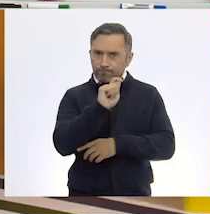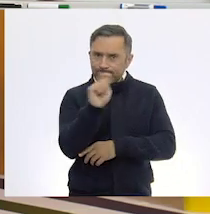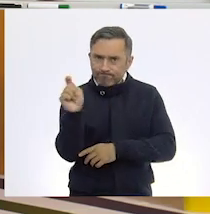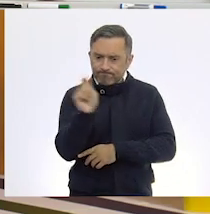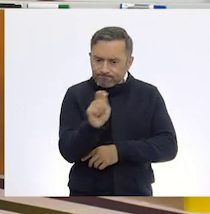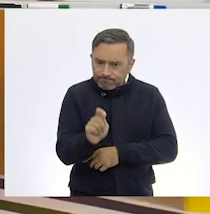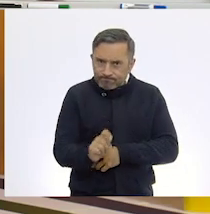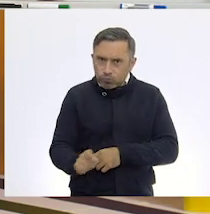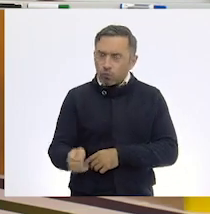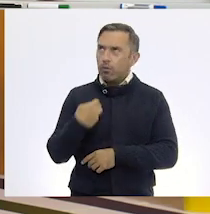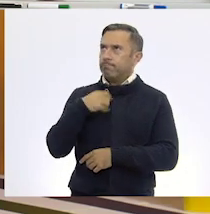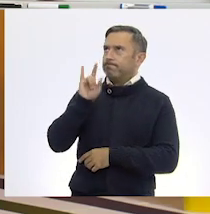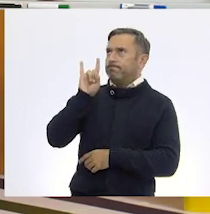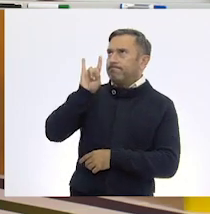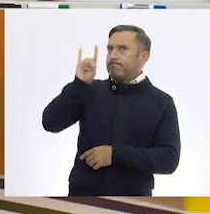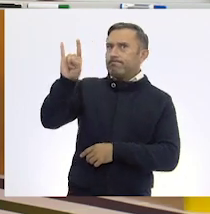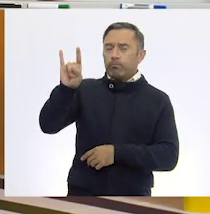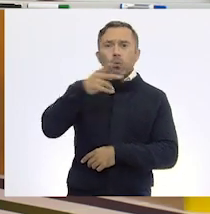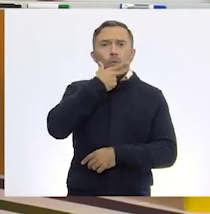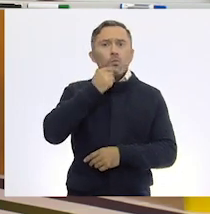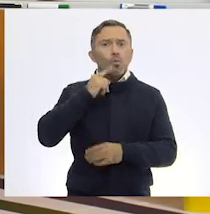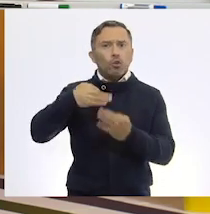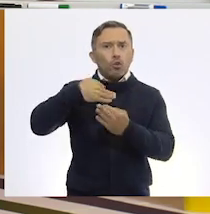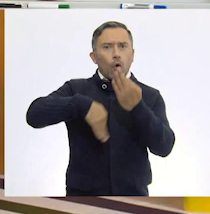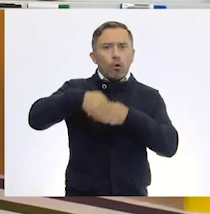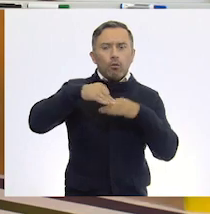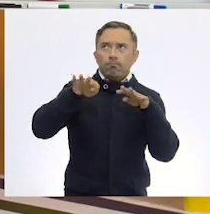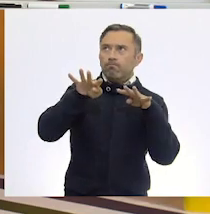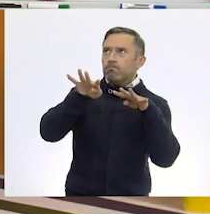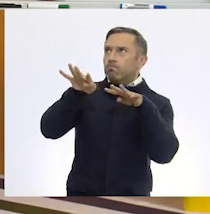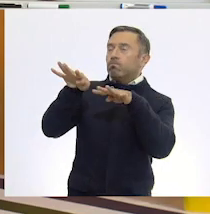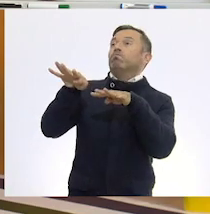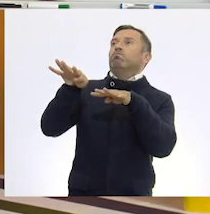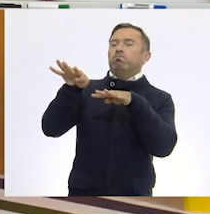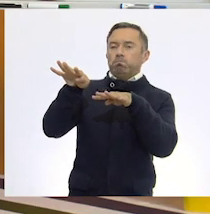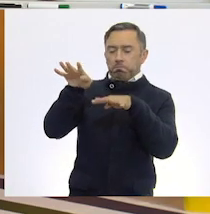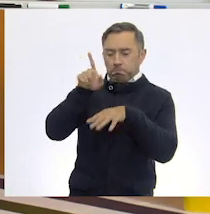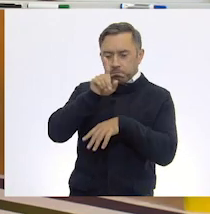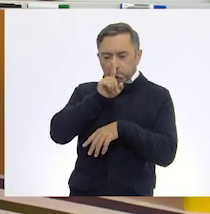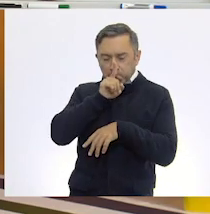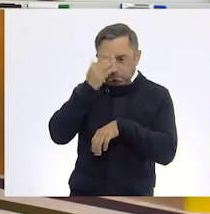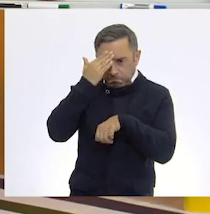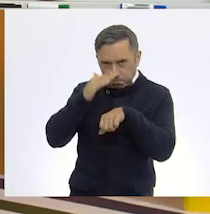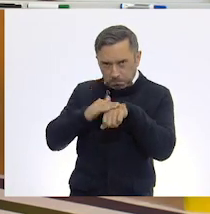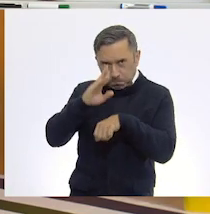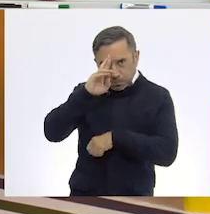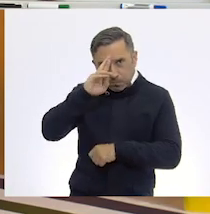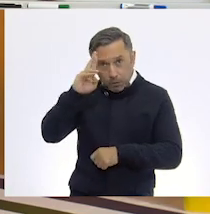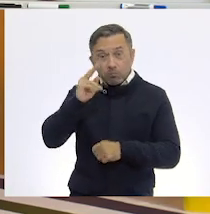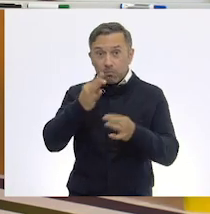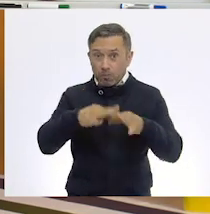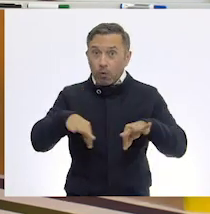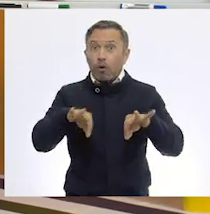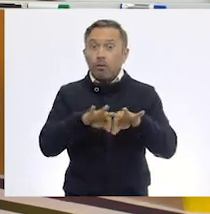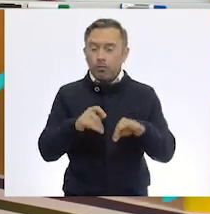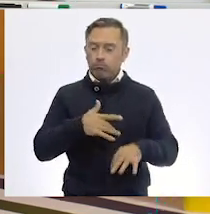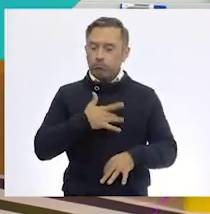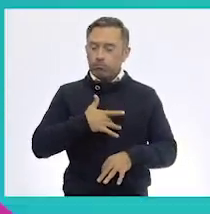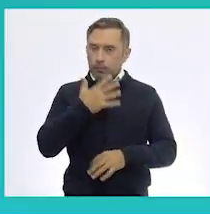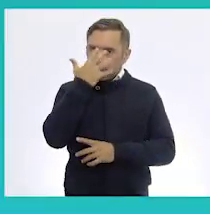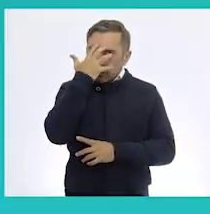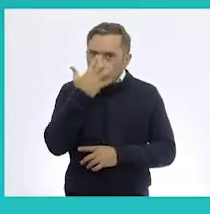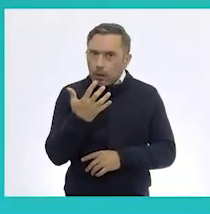lo pudiéramos ver. Actuar con responsabilidad y respeto, considerando a las demás personas,